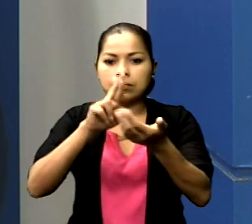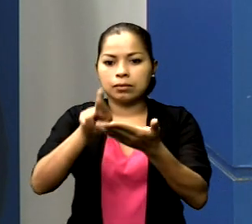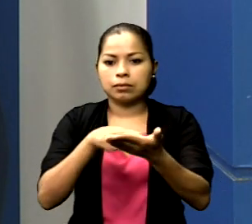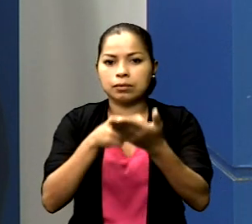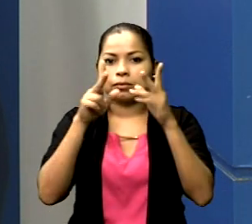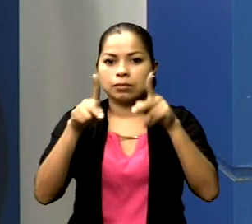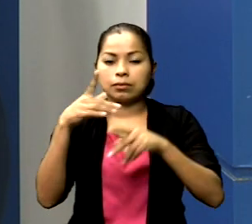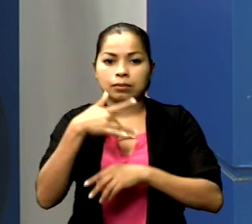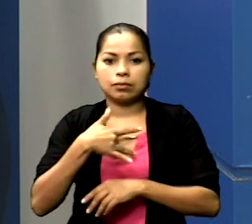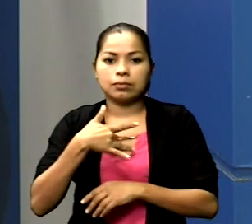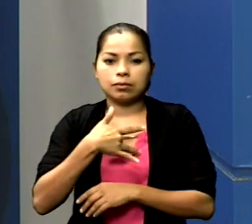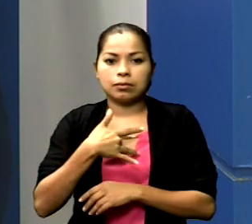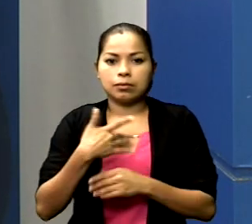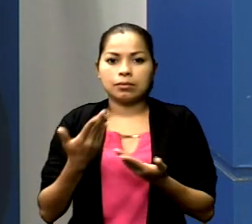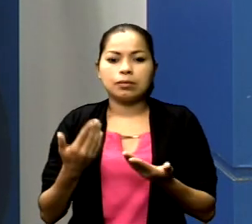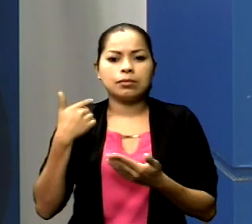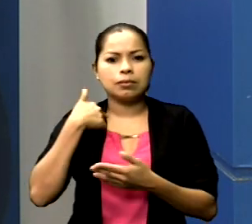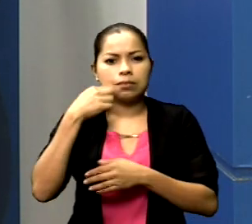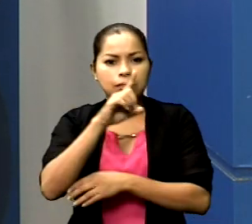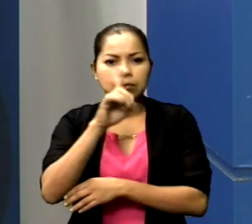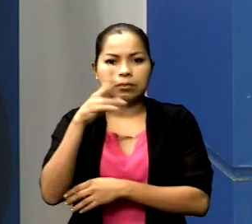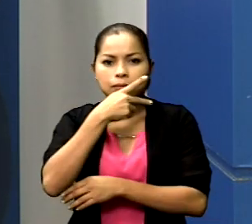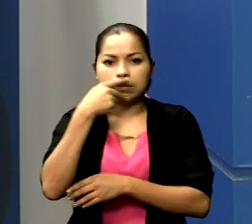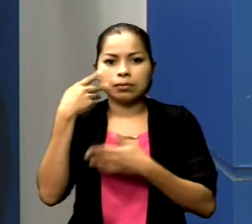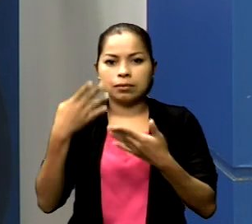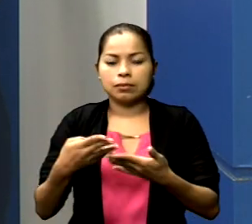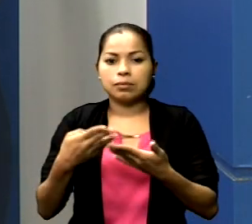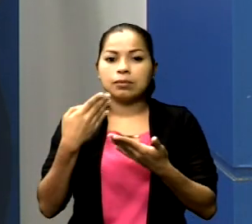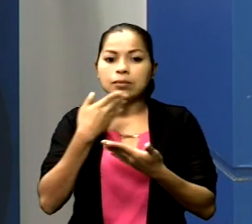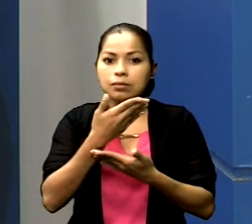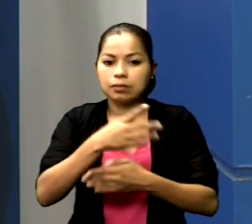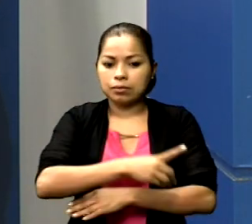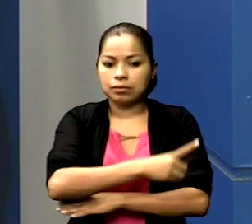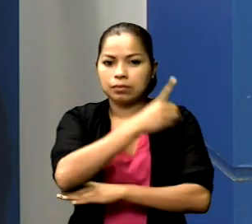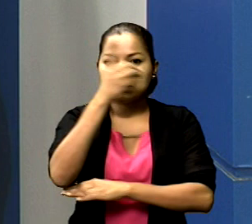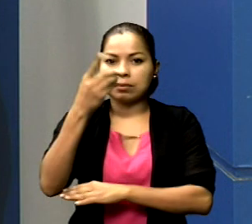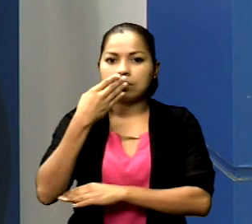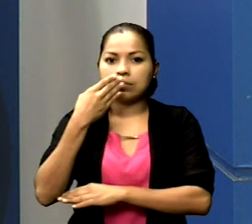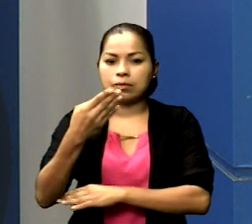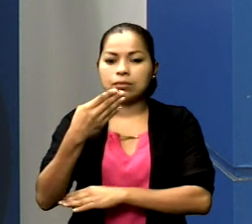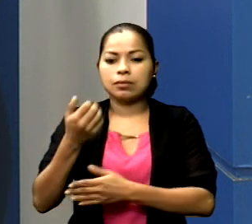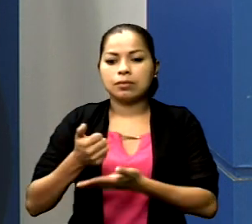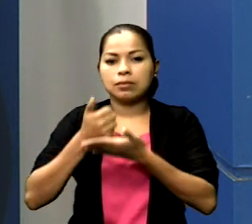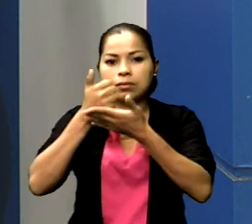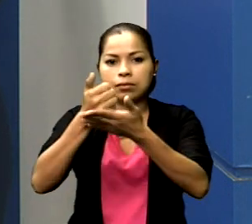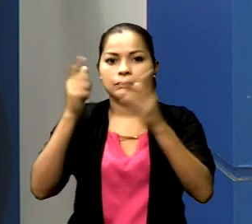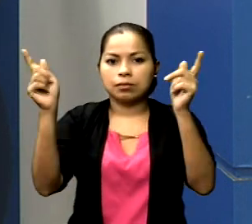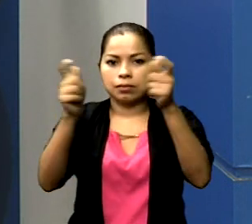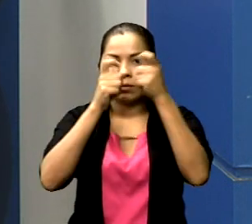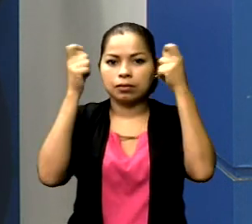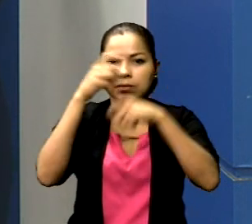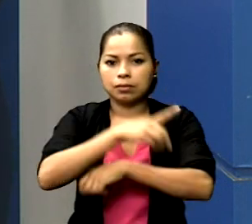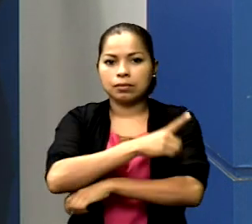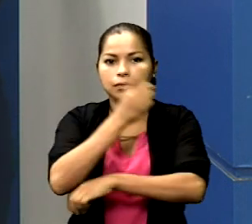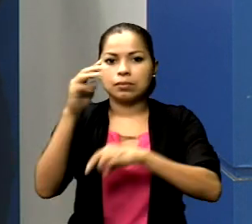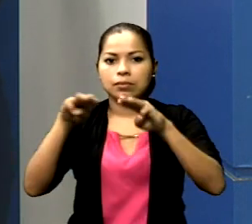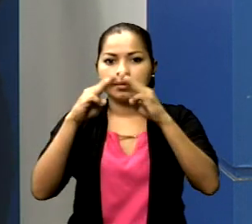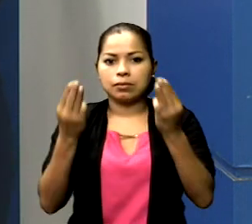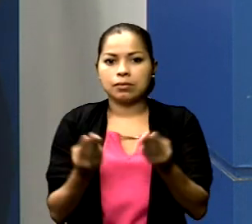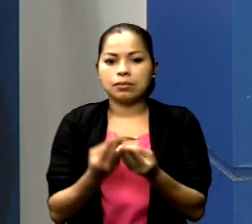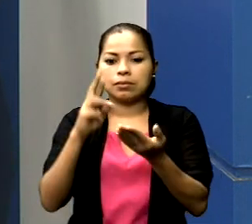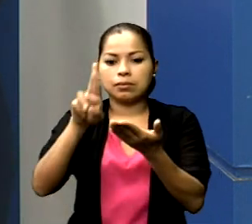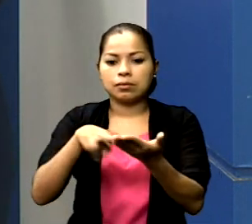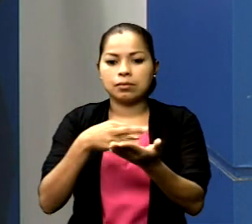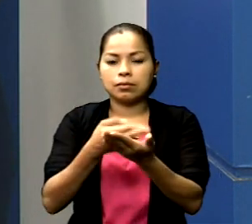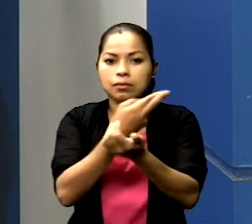quienes lo necesiten. Cada 14 de junio se reconoce este bondadoso acto con la celebración del Día Mundial del Donante